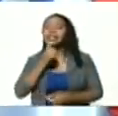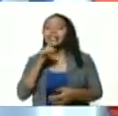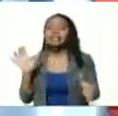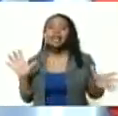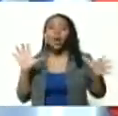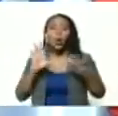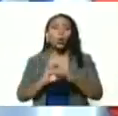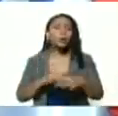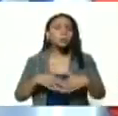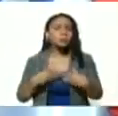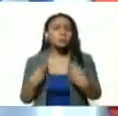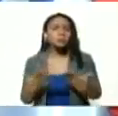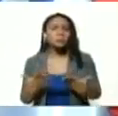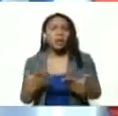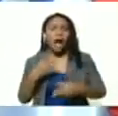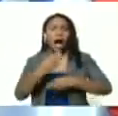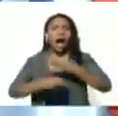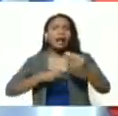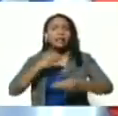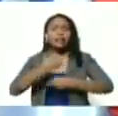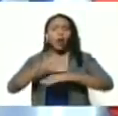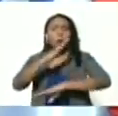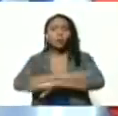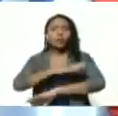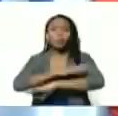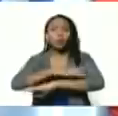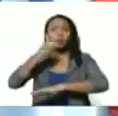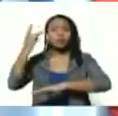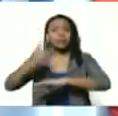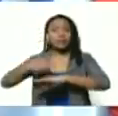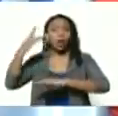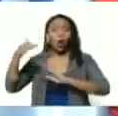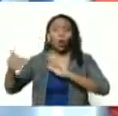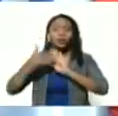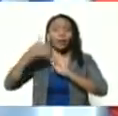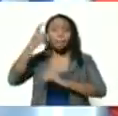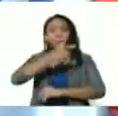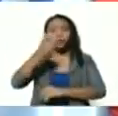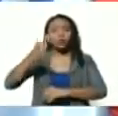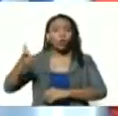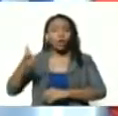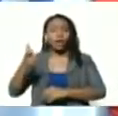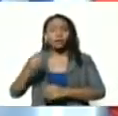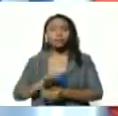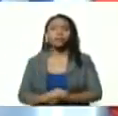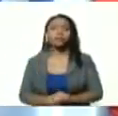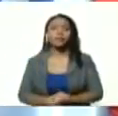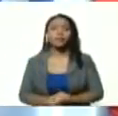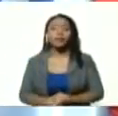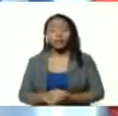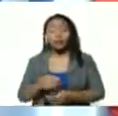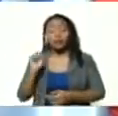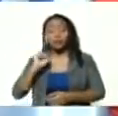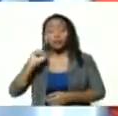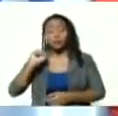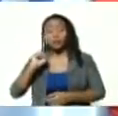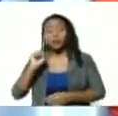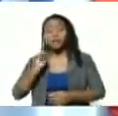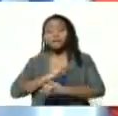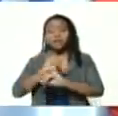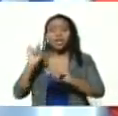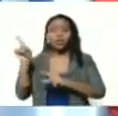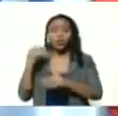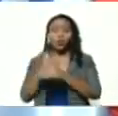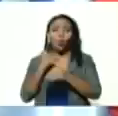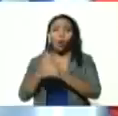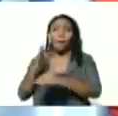para cometer actos graves contra las personas, contra los bienes, y efectivamente finalmente son